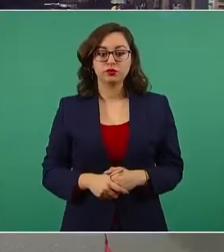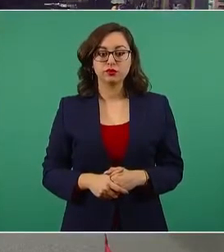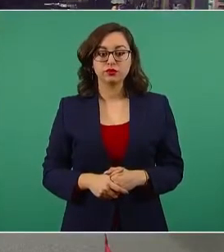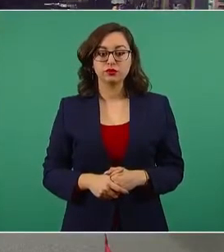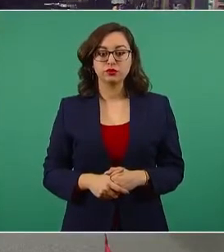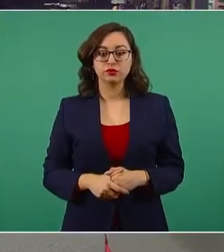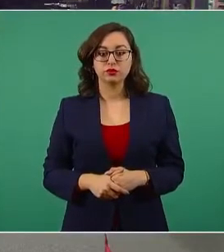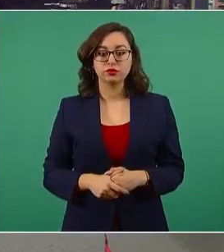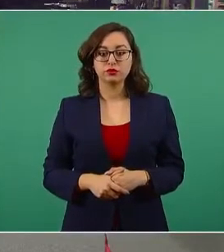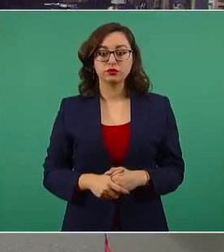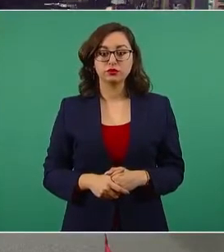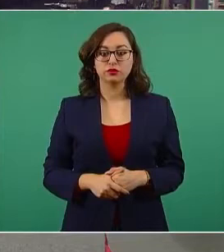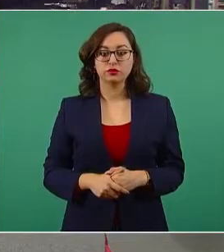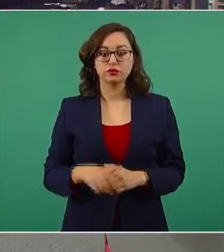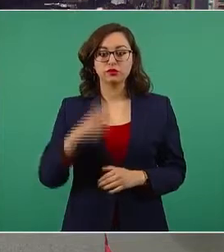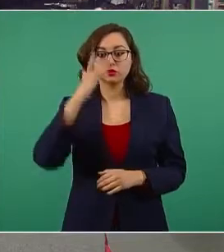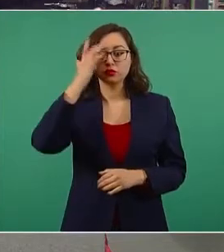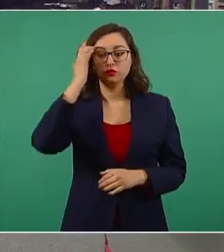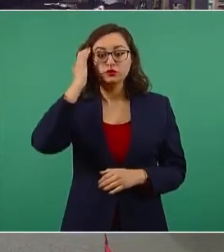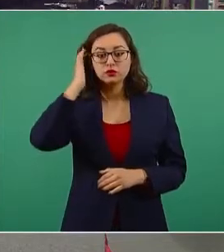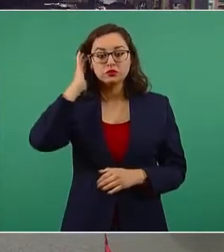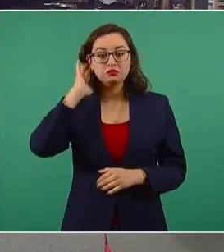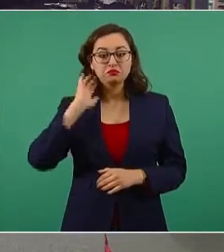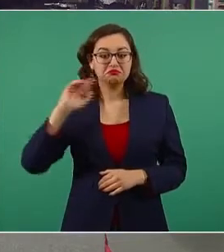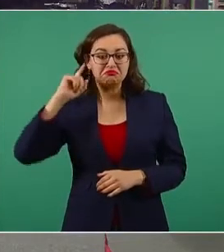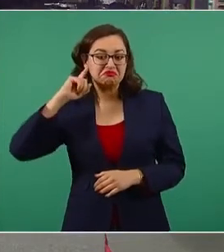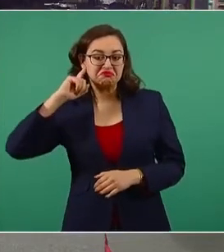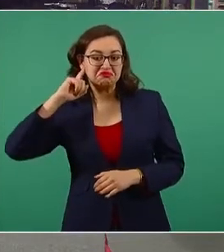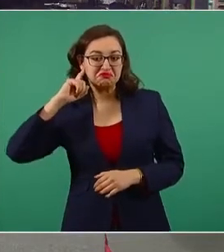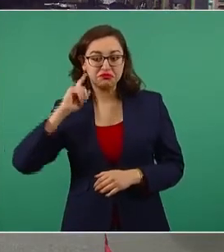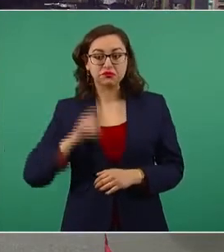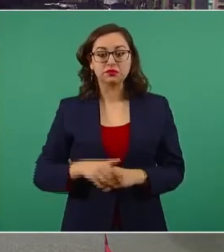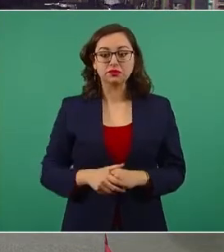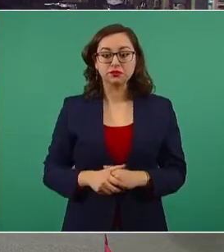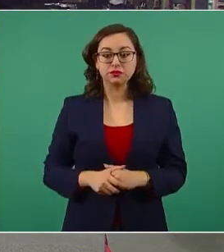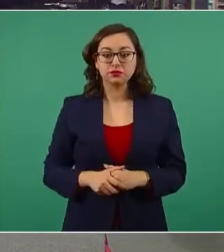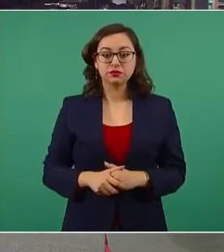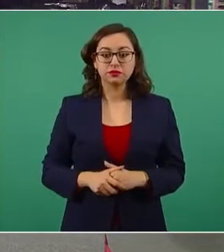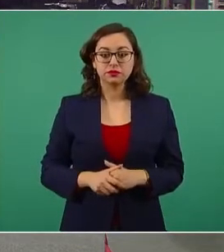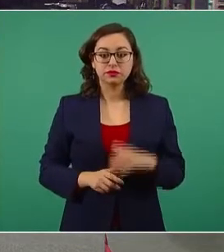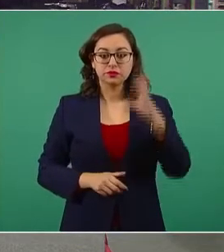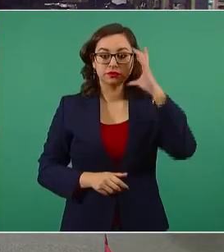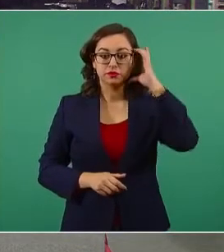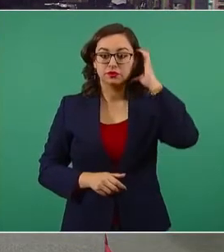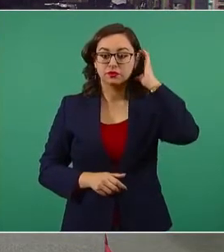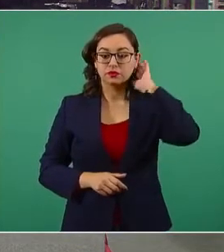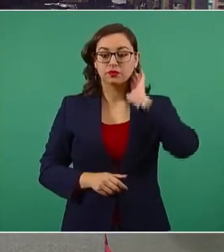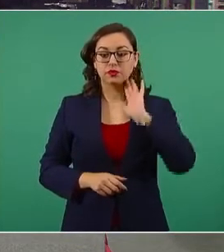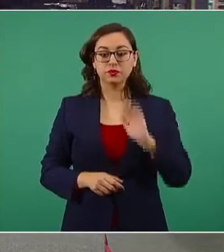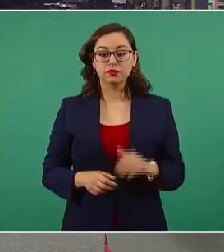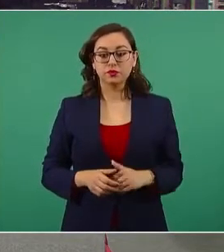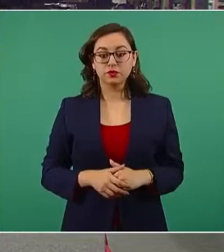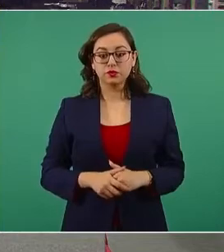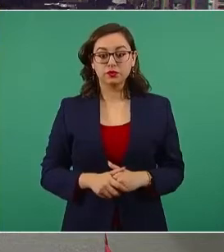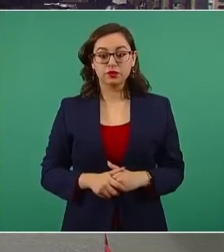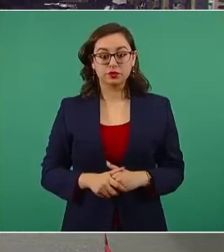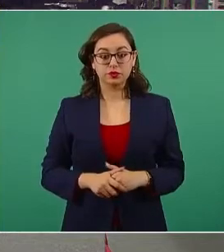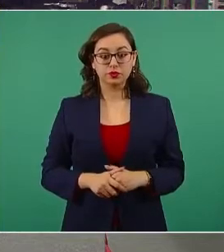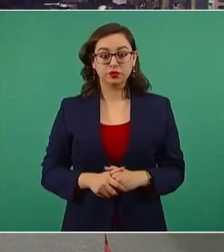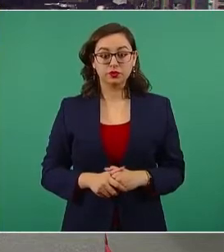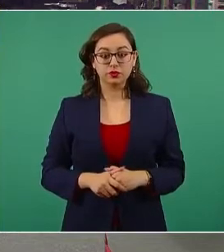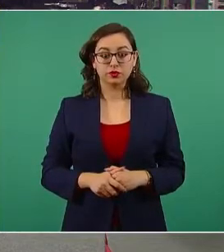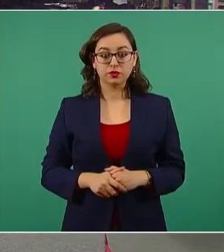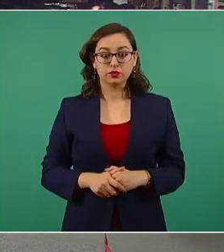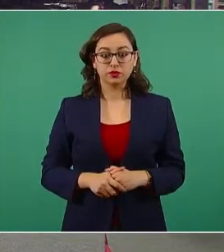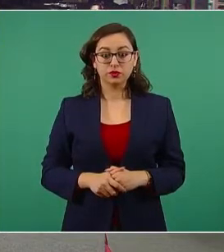En China encontraron ya el primer caso de gripe aviar en humanos. ¿No han advertido esto ustedes? Las